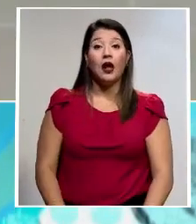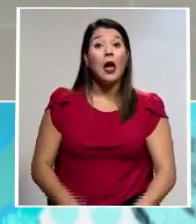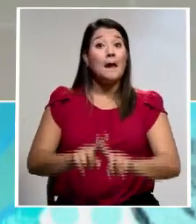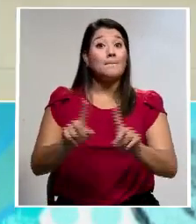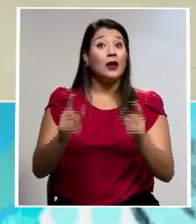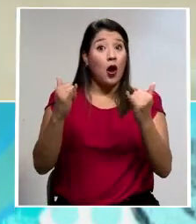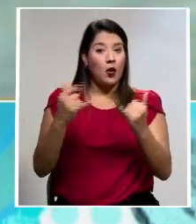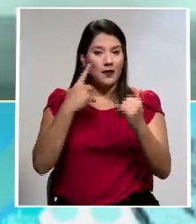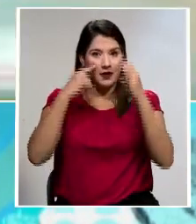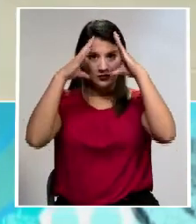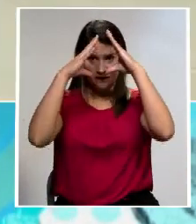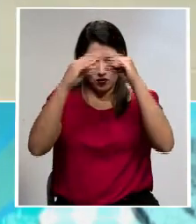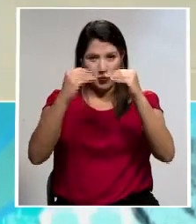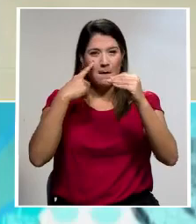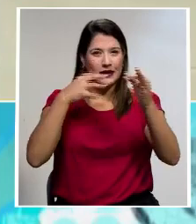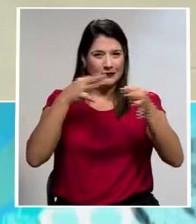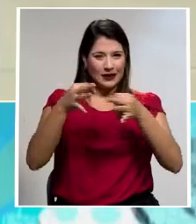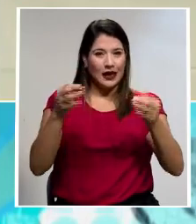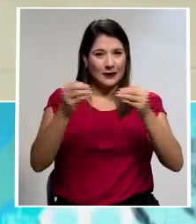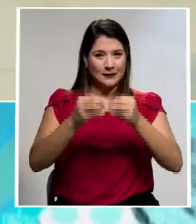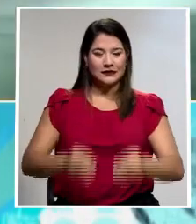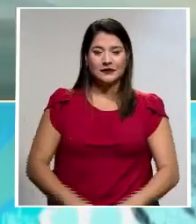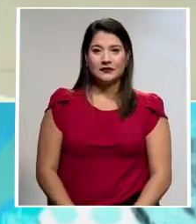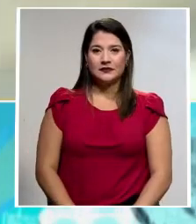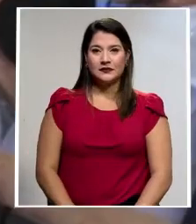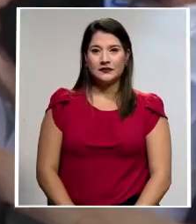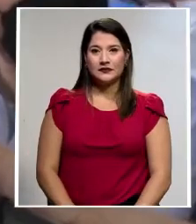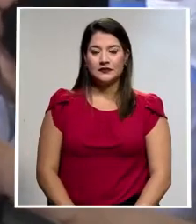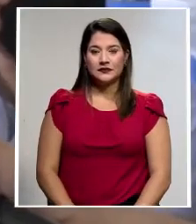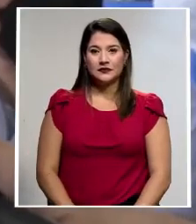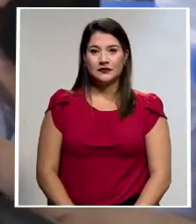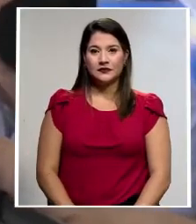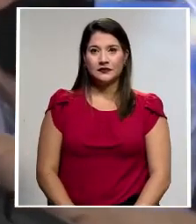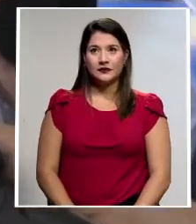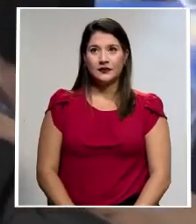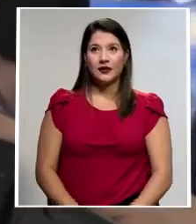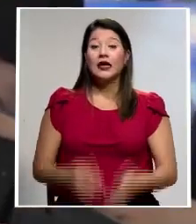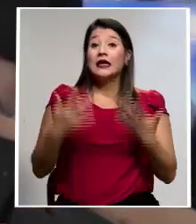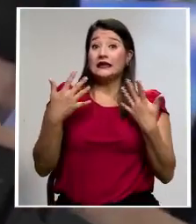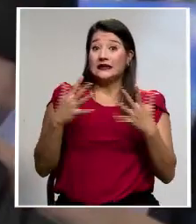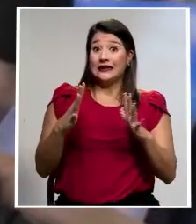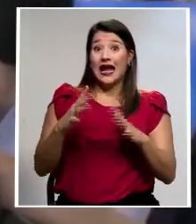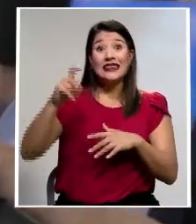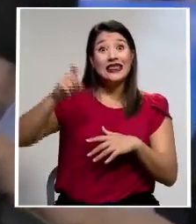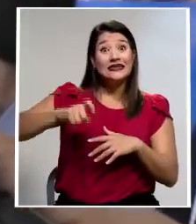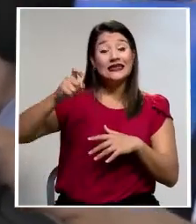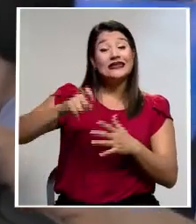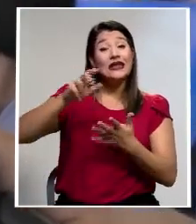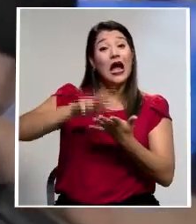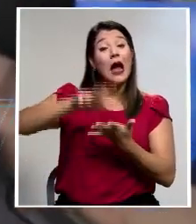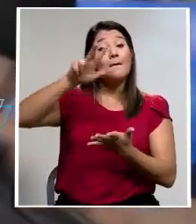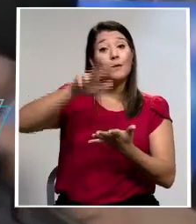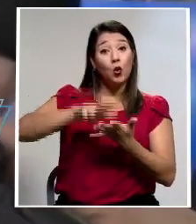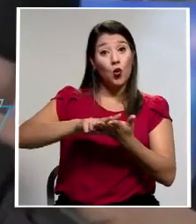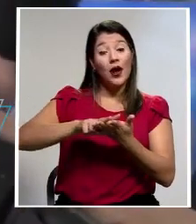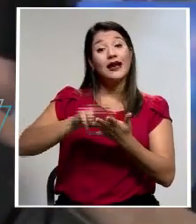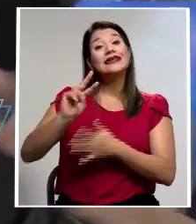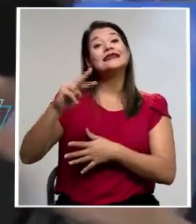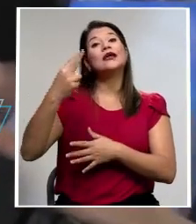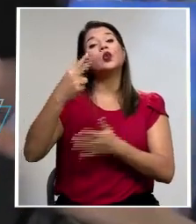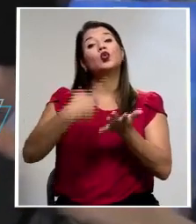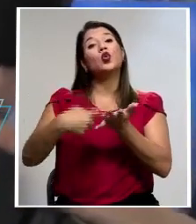vamos a ver la siguiente información para ampliar. Lo que ya se necesita es la aprobación del segundo debate